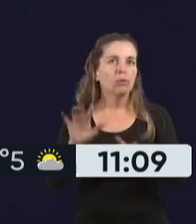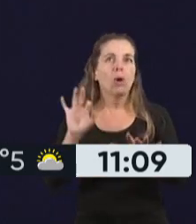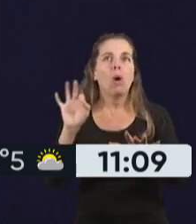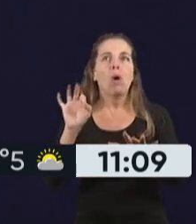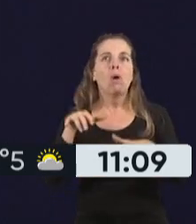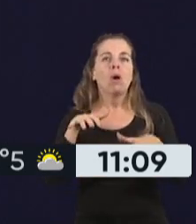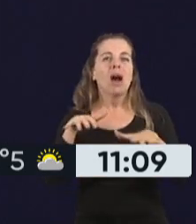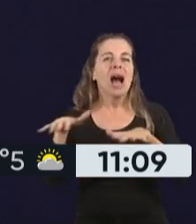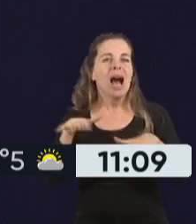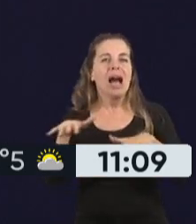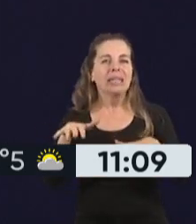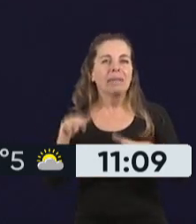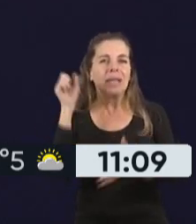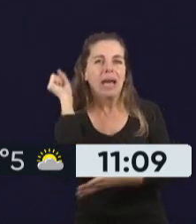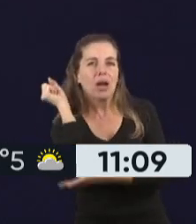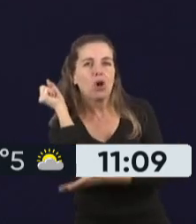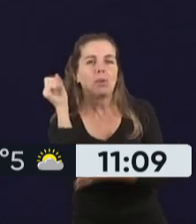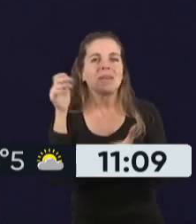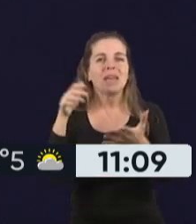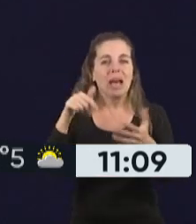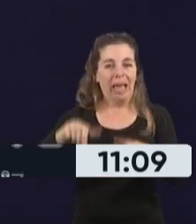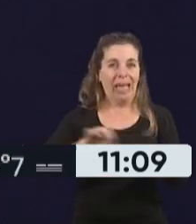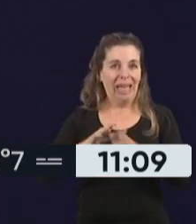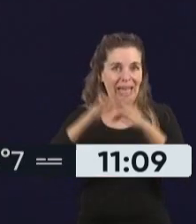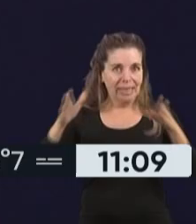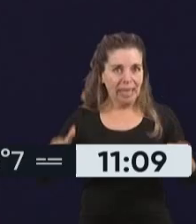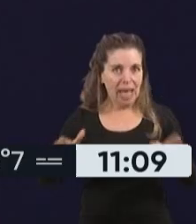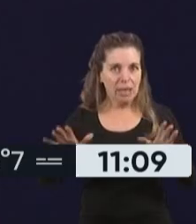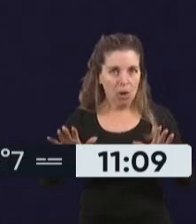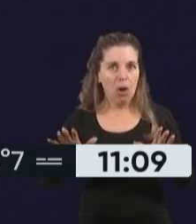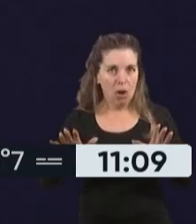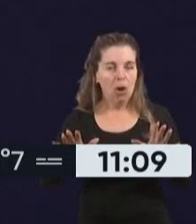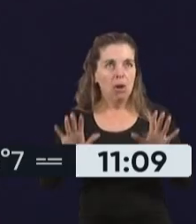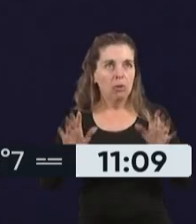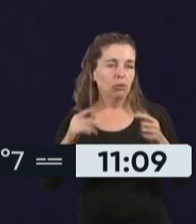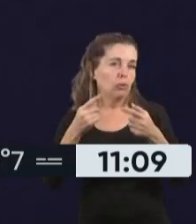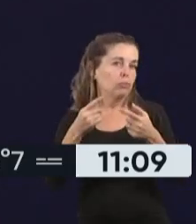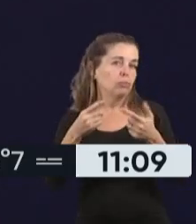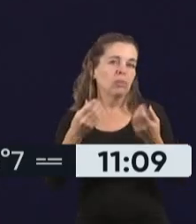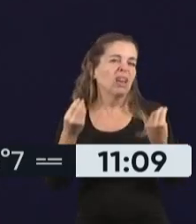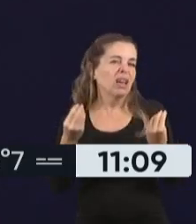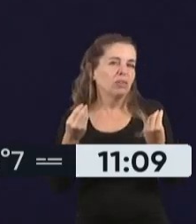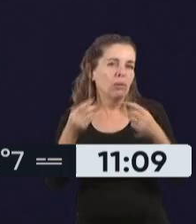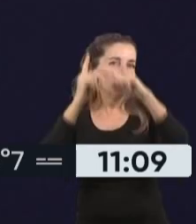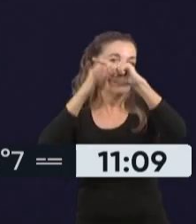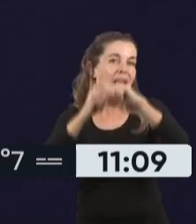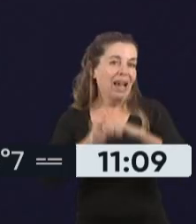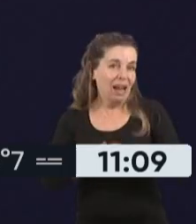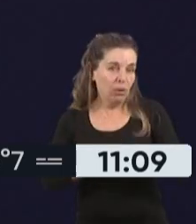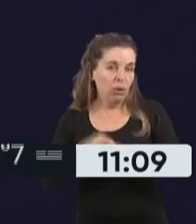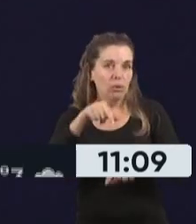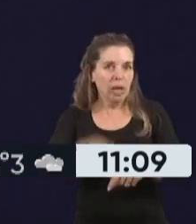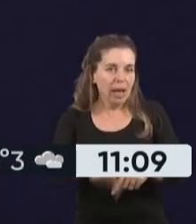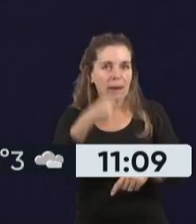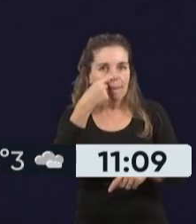este año en virtud de la corrección que estamos haciendo, no son más que números y lo interesante